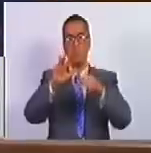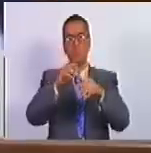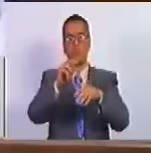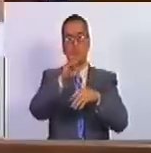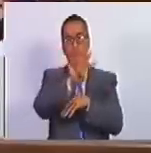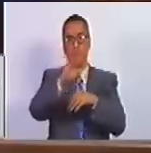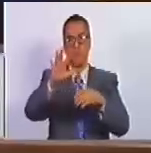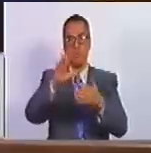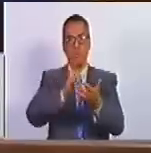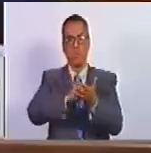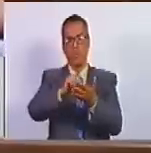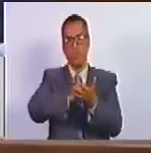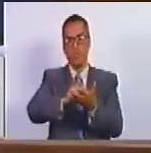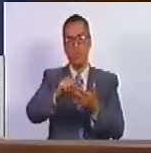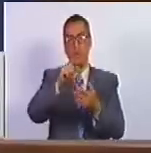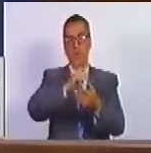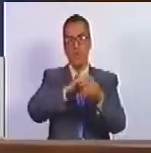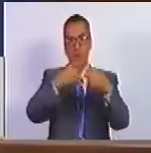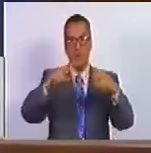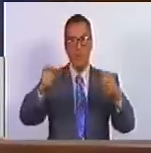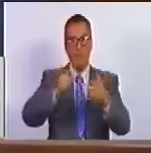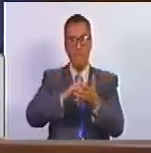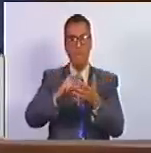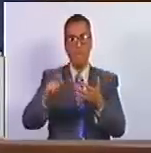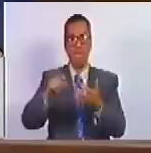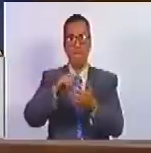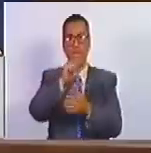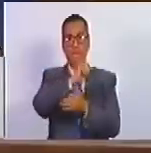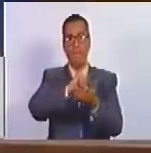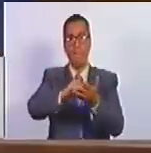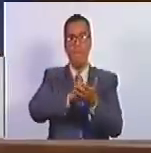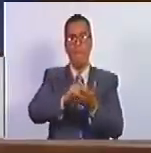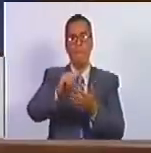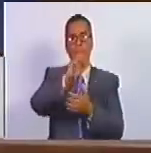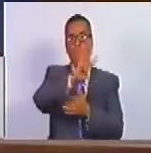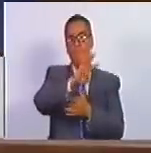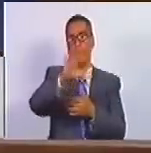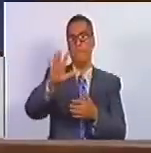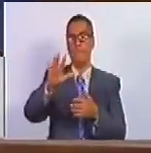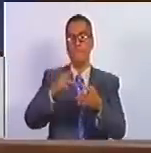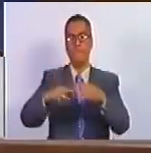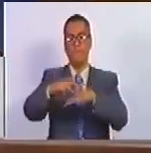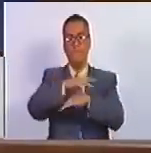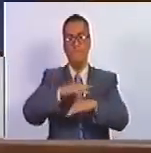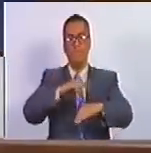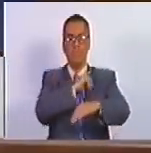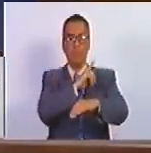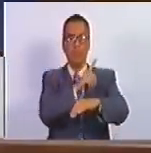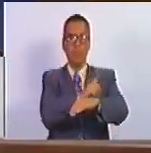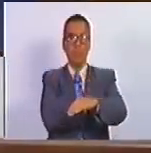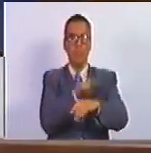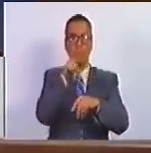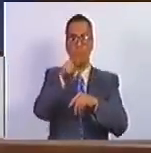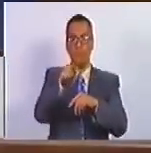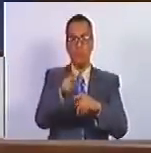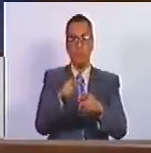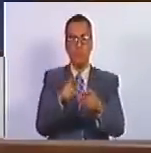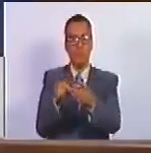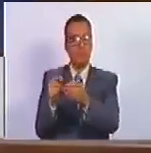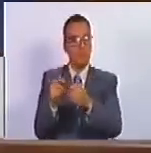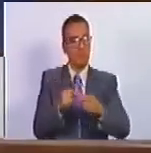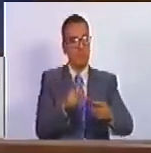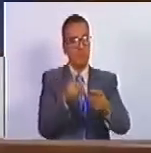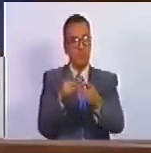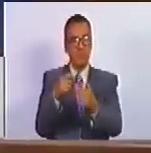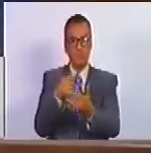cual queda redactado en los siguientes términos. Artículo 45. El Ministerio del Poder Popular con competencia en materia de economía